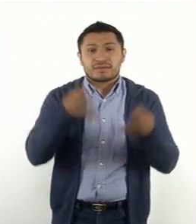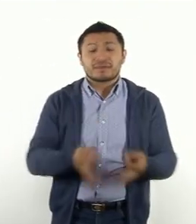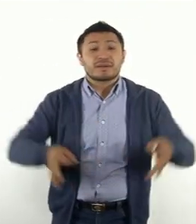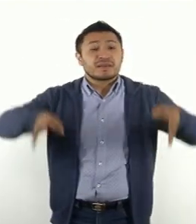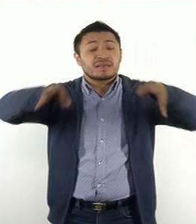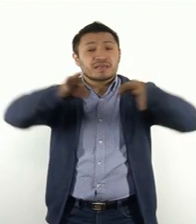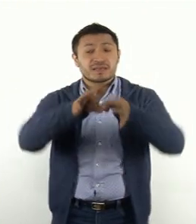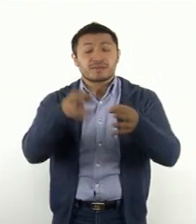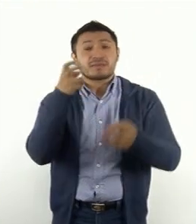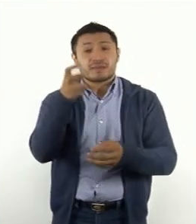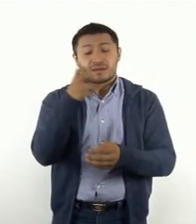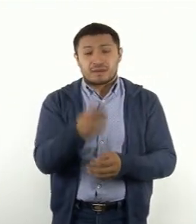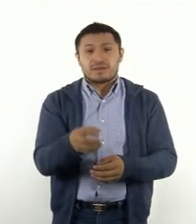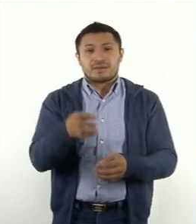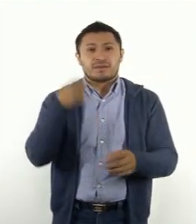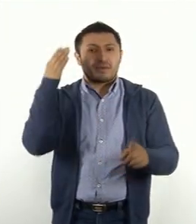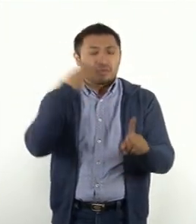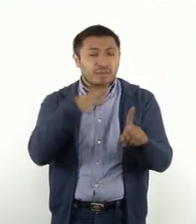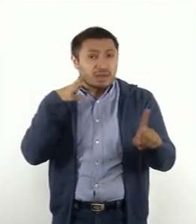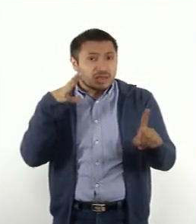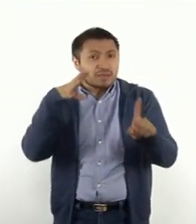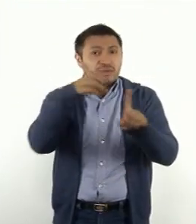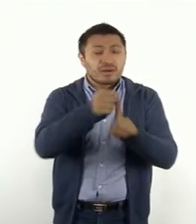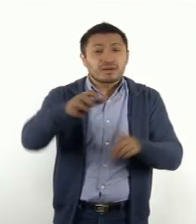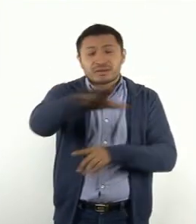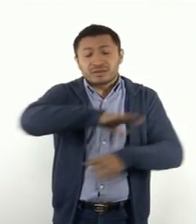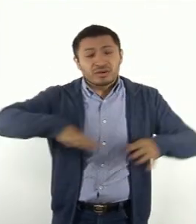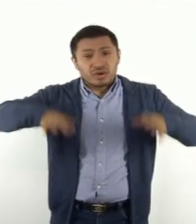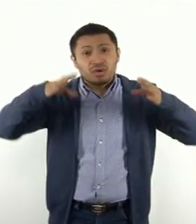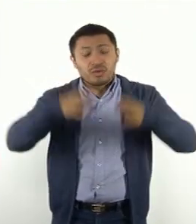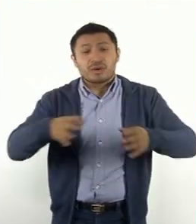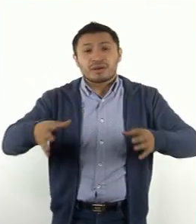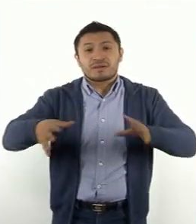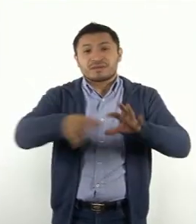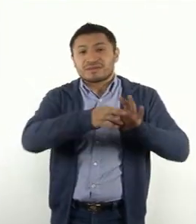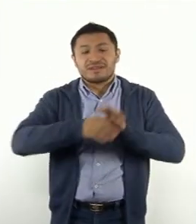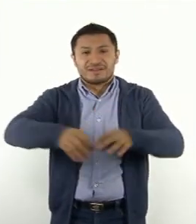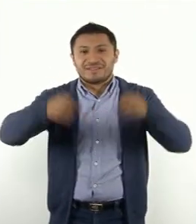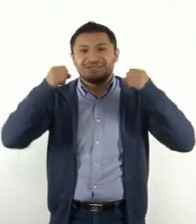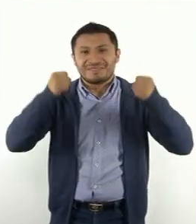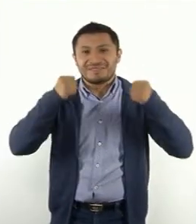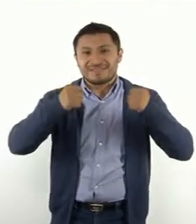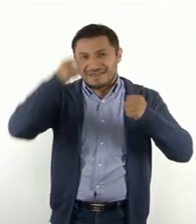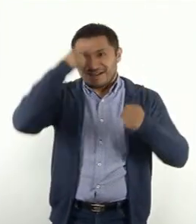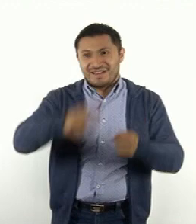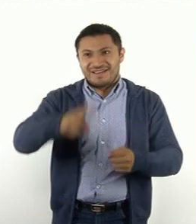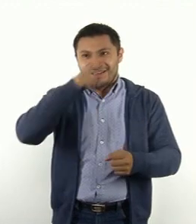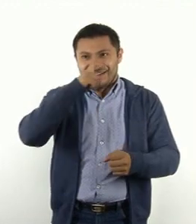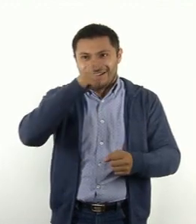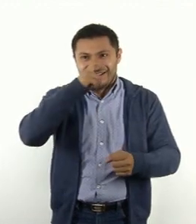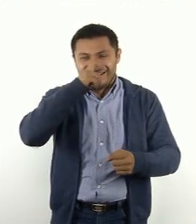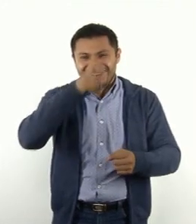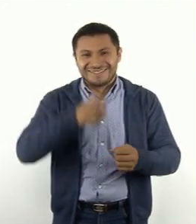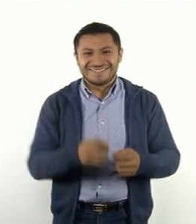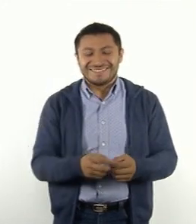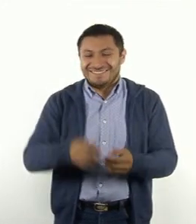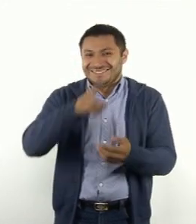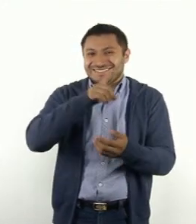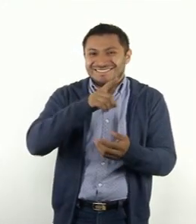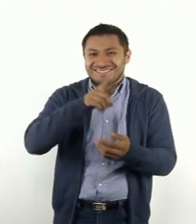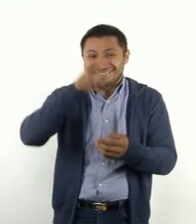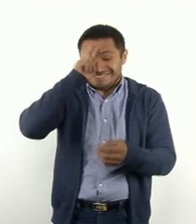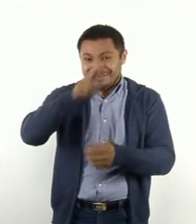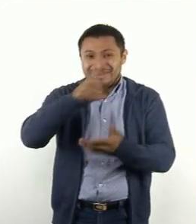es procurar los logros en comunidad y unir fuerzas para exigir el respeto de los derechos humanos de